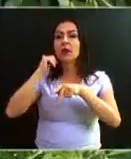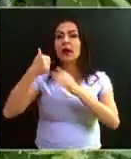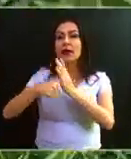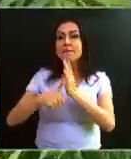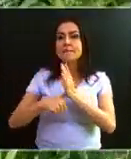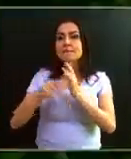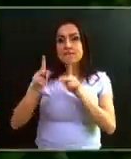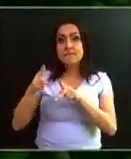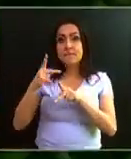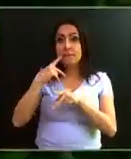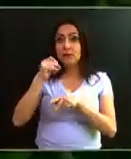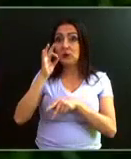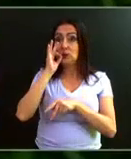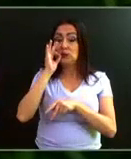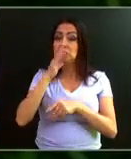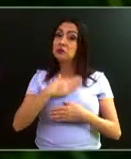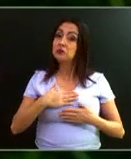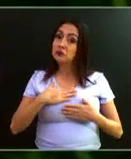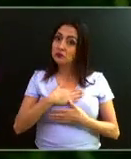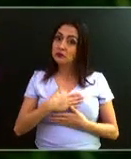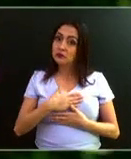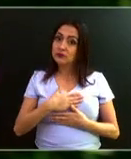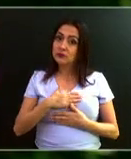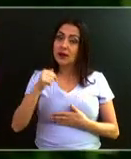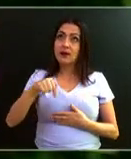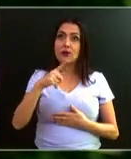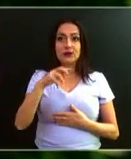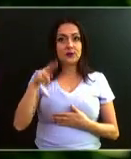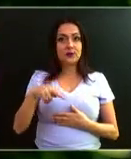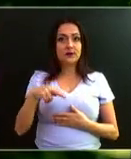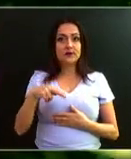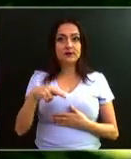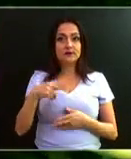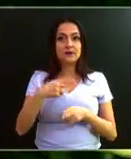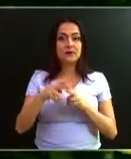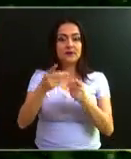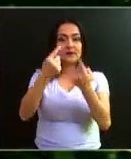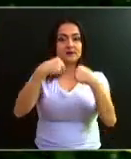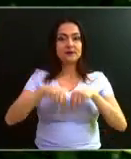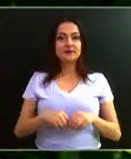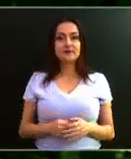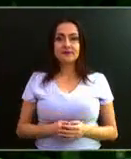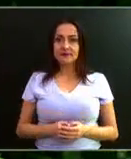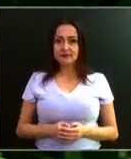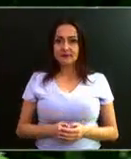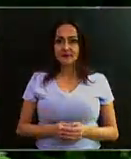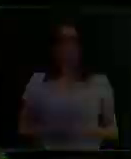uso del cannabis recreativo en el país. Ya regresamos.